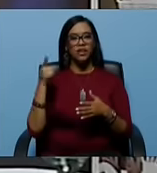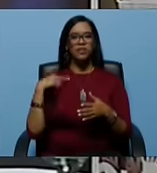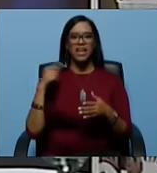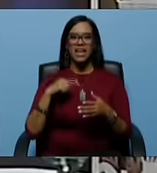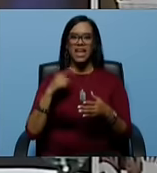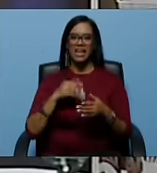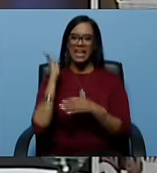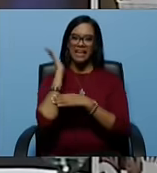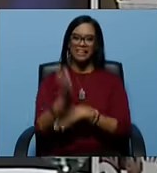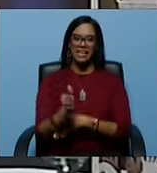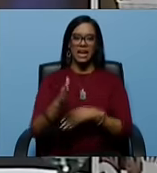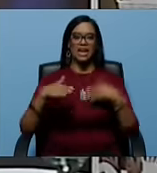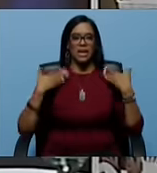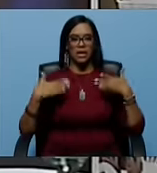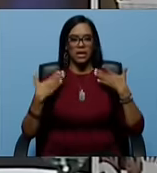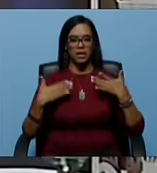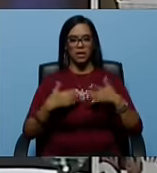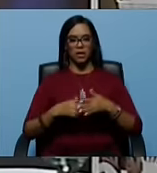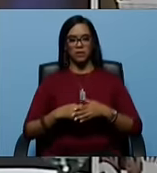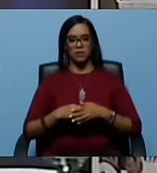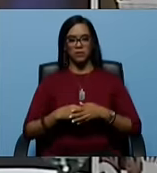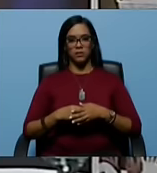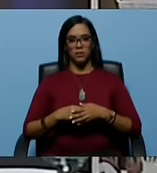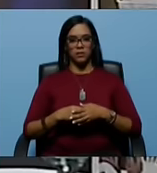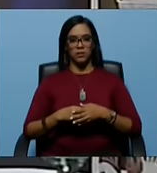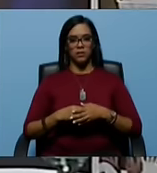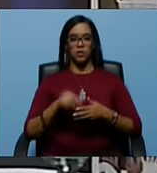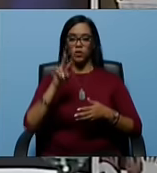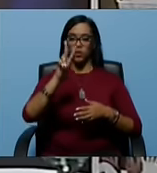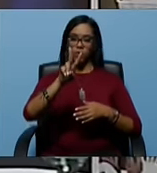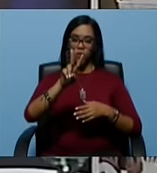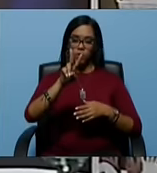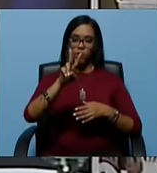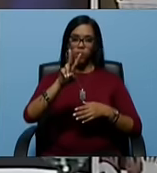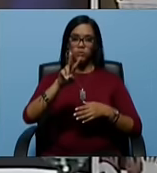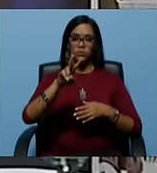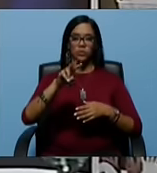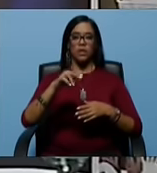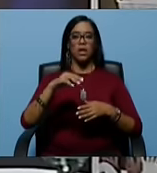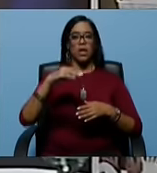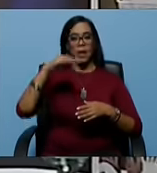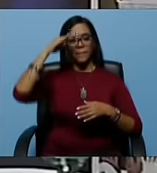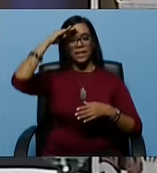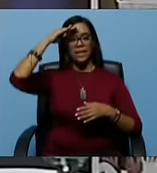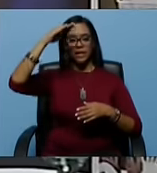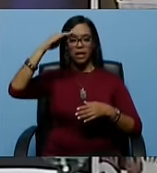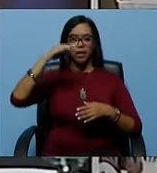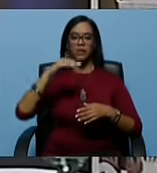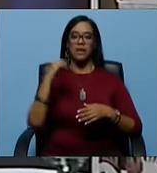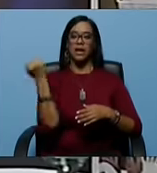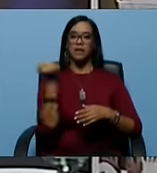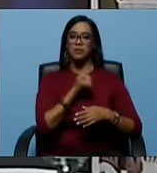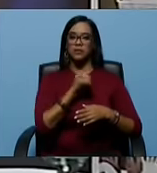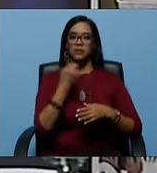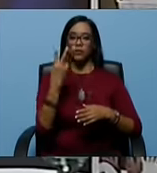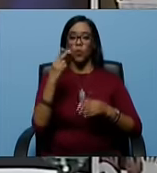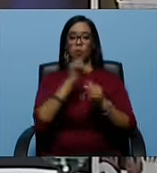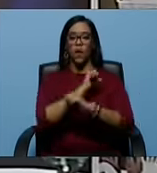la alegría. Dos funcionarios de la Fuerza Armada Nacional Bolivariana asesinados, los guardias